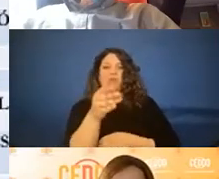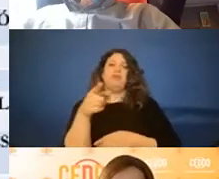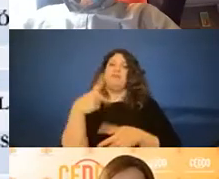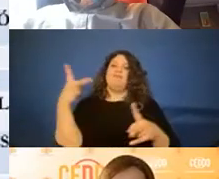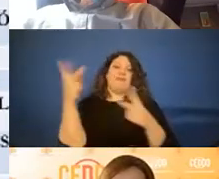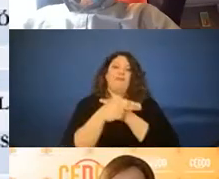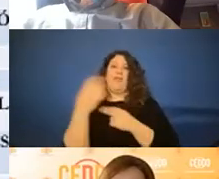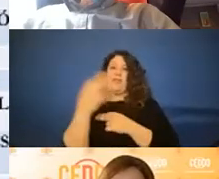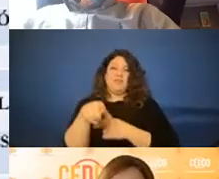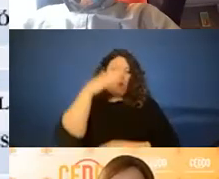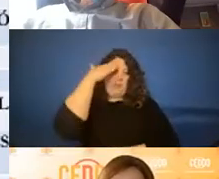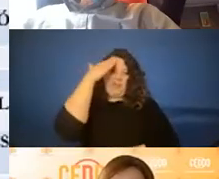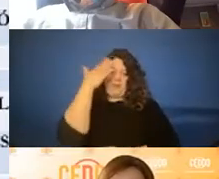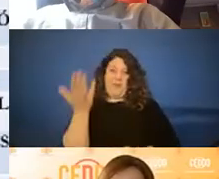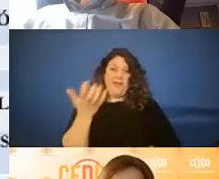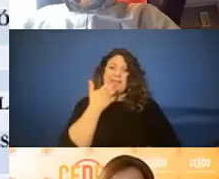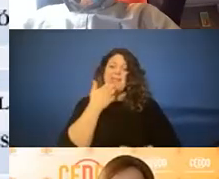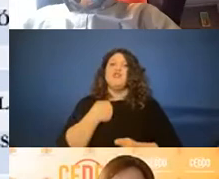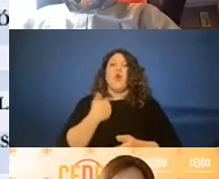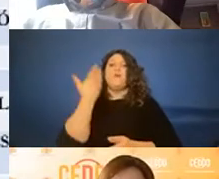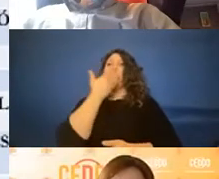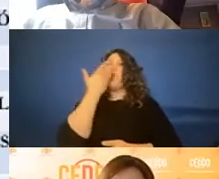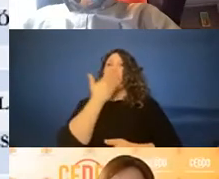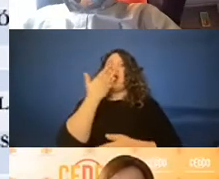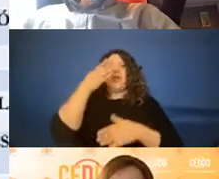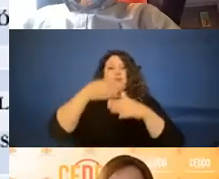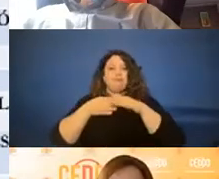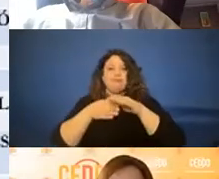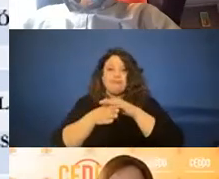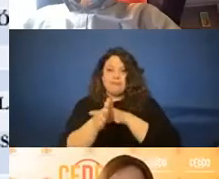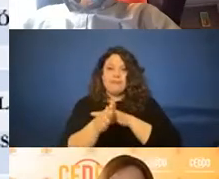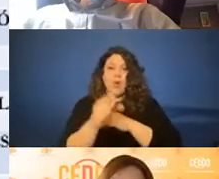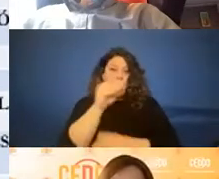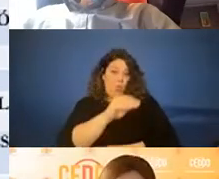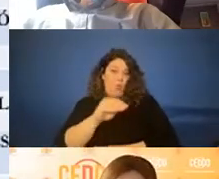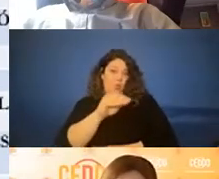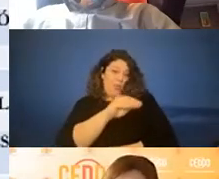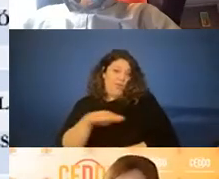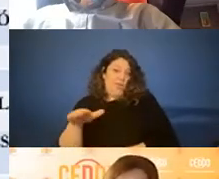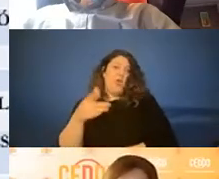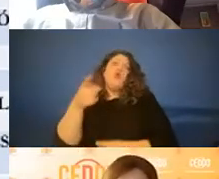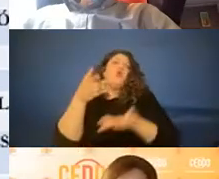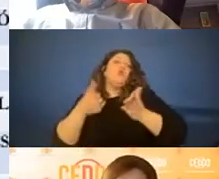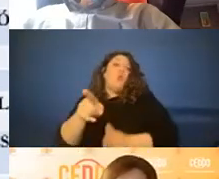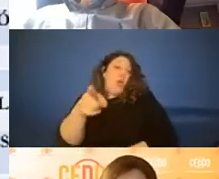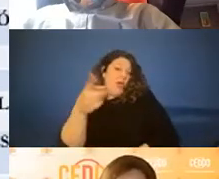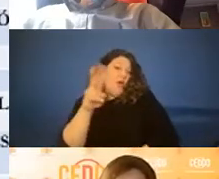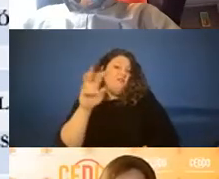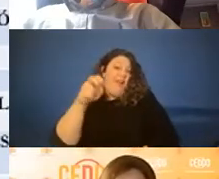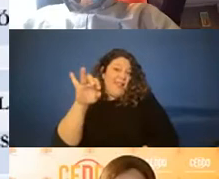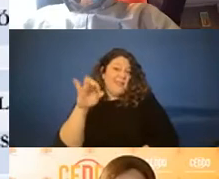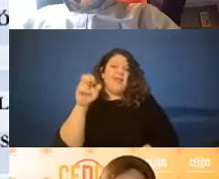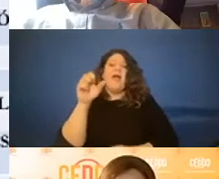Si yo entro en una escuela, un niño tu hijo, Vanessa, entra en